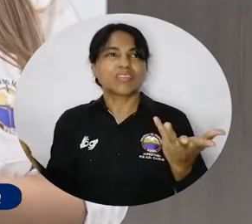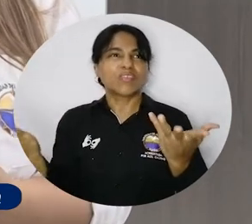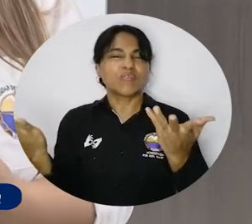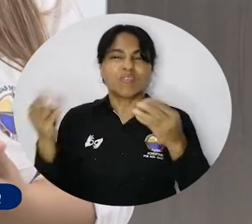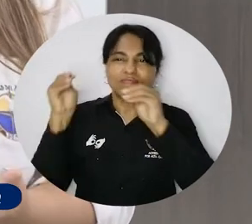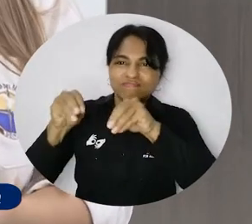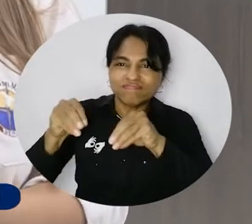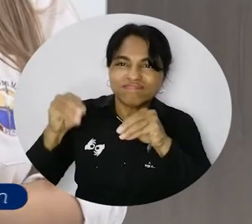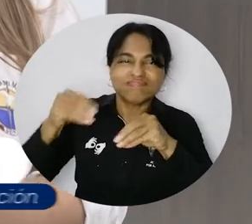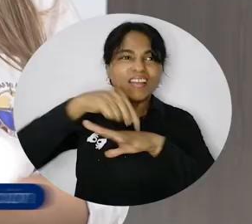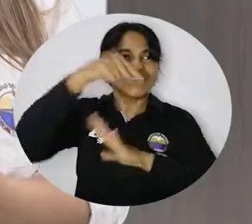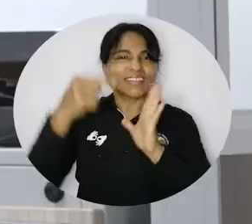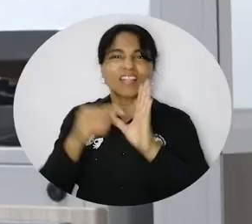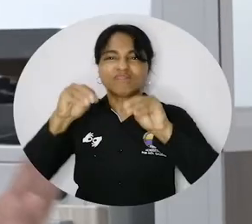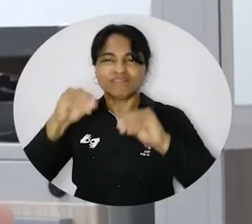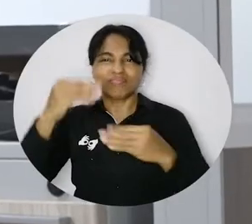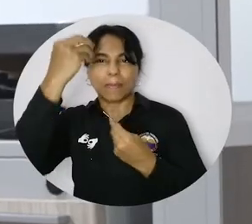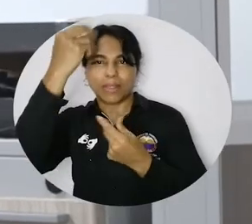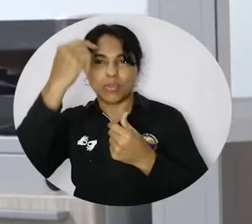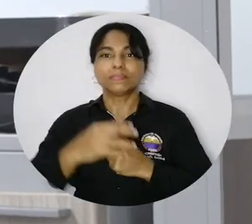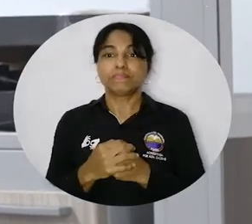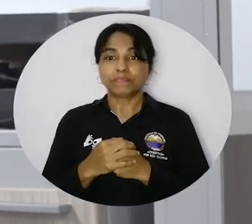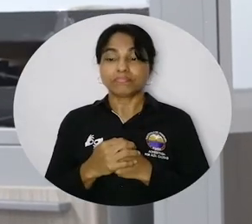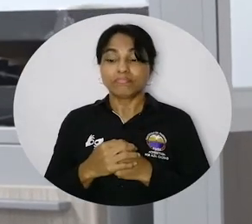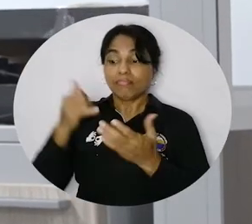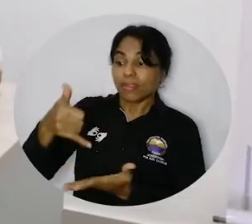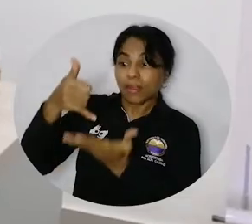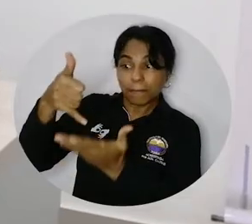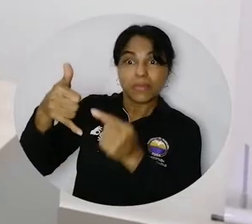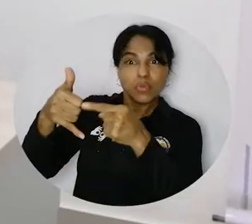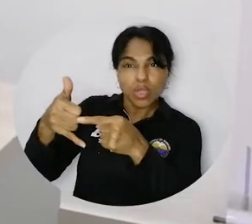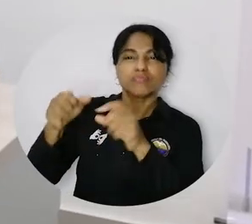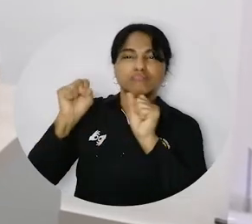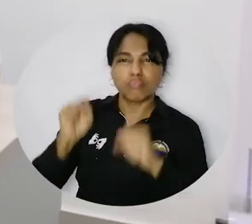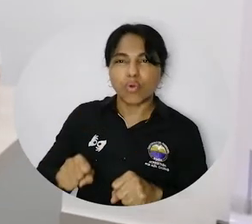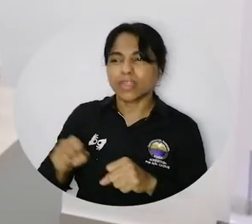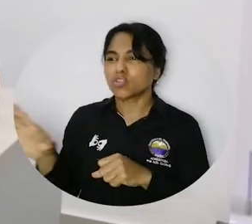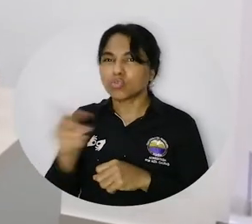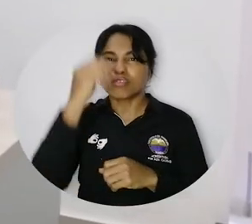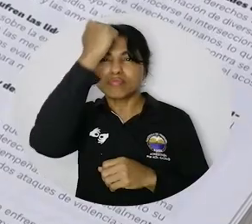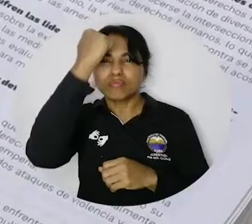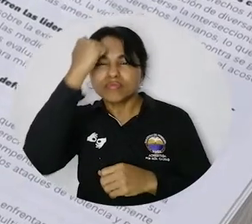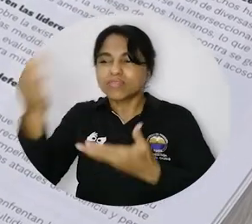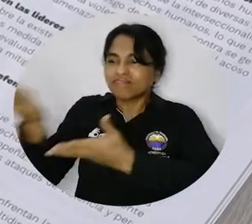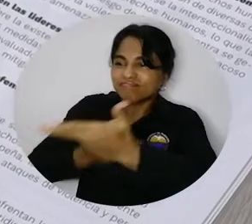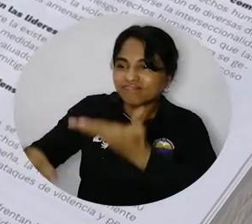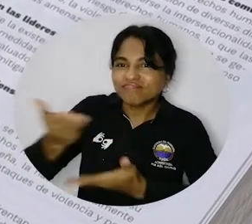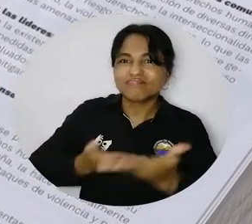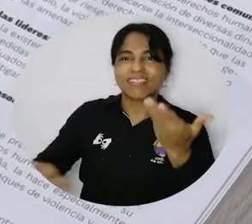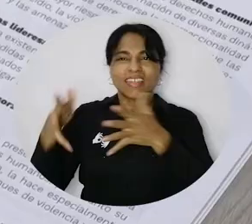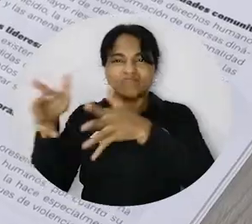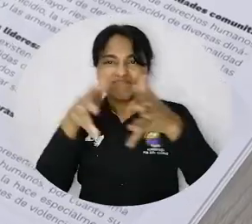la formación integral, la formación en valores. Este premio permite que los maestros compartan sus experiencias y prácticas